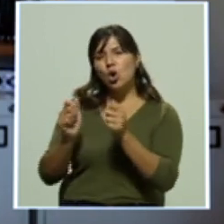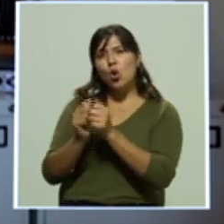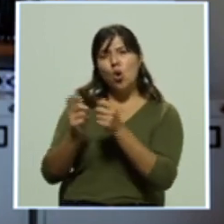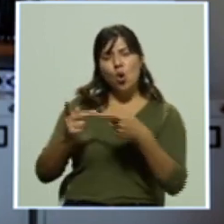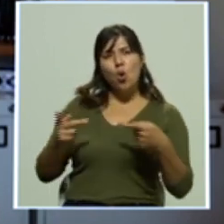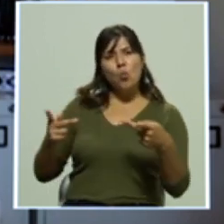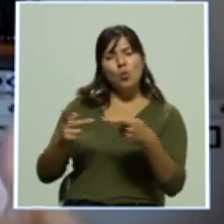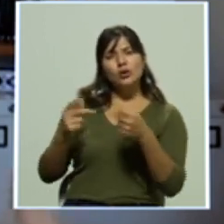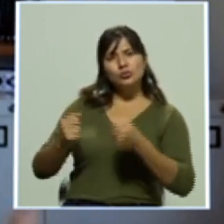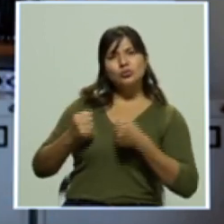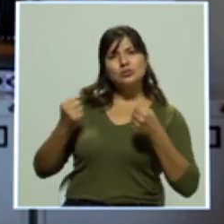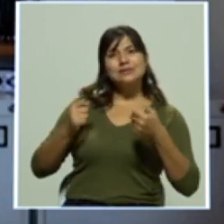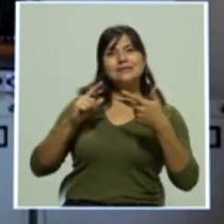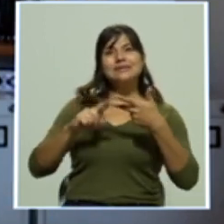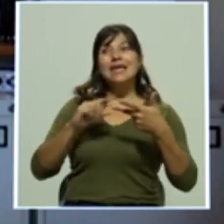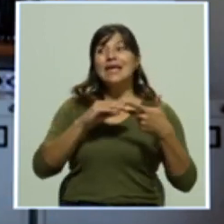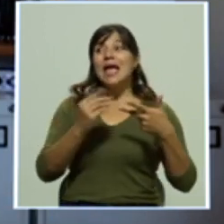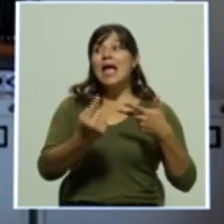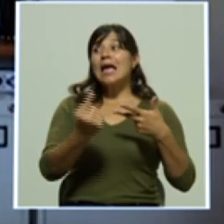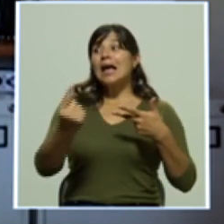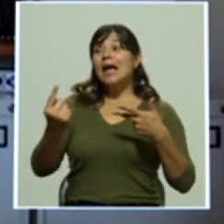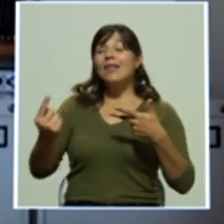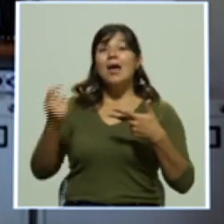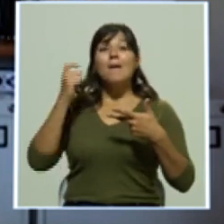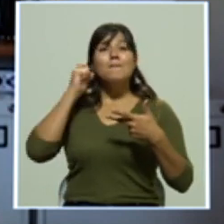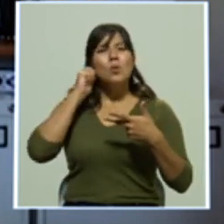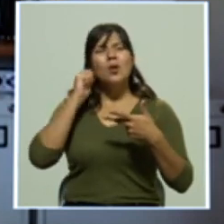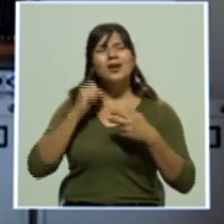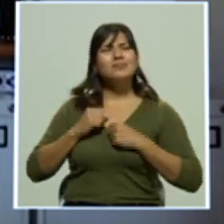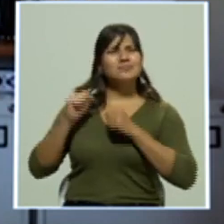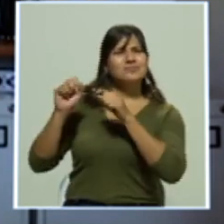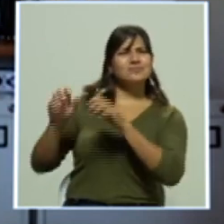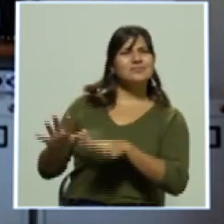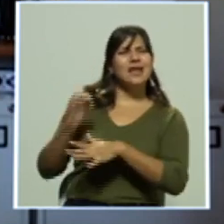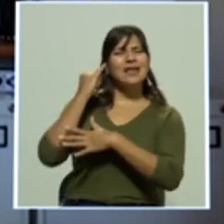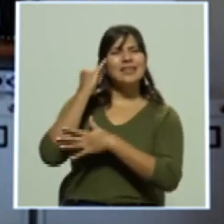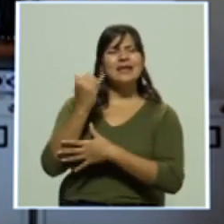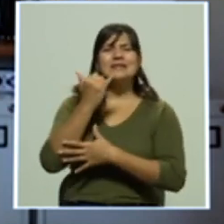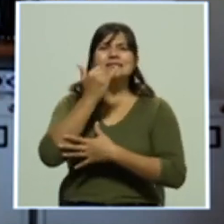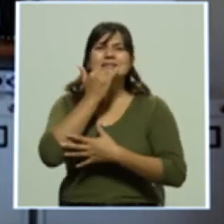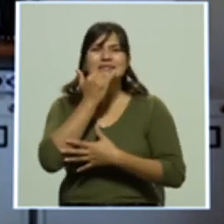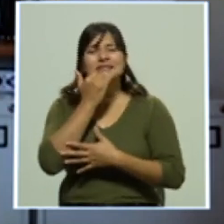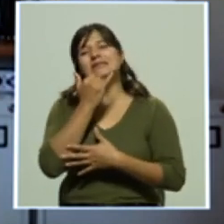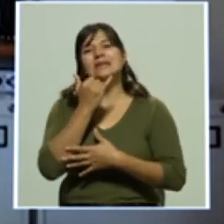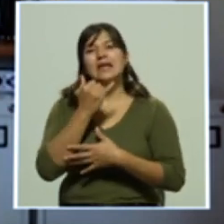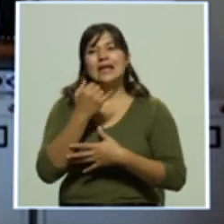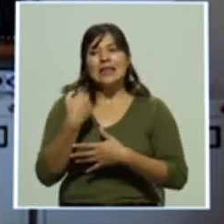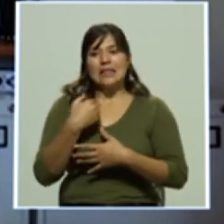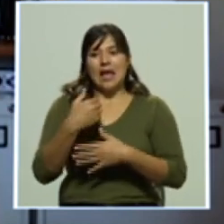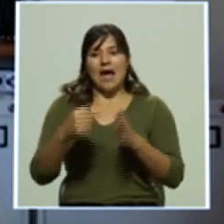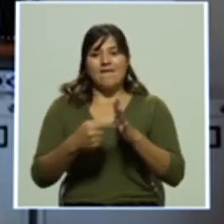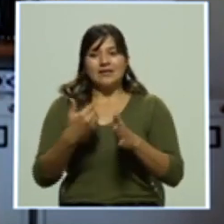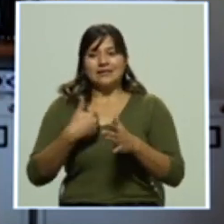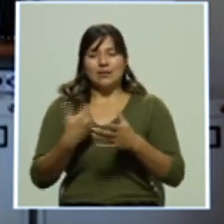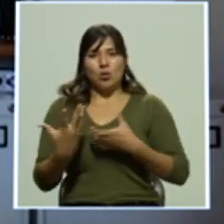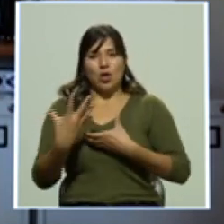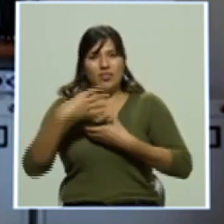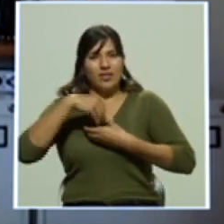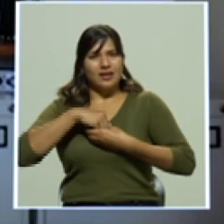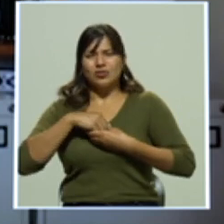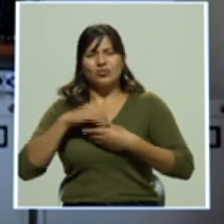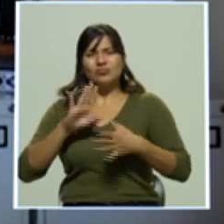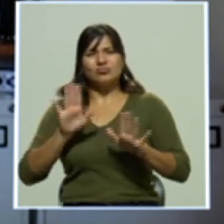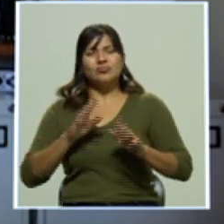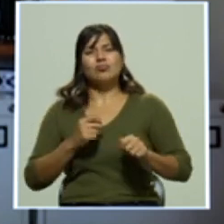una de nosotras, nos despojemos de esos complejos que se han sembrado en nuestro interior, que nos atrevamos a dar